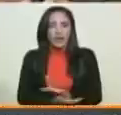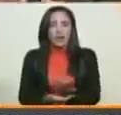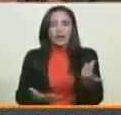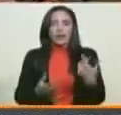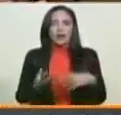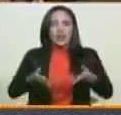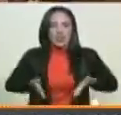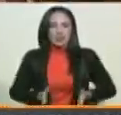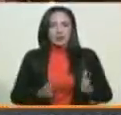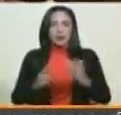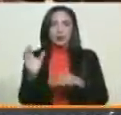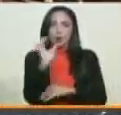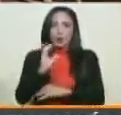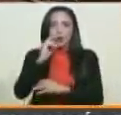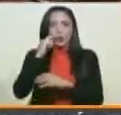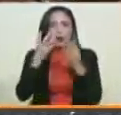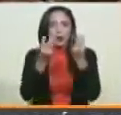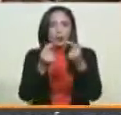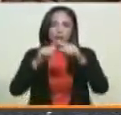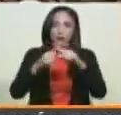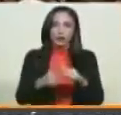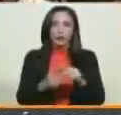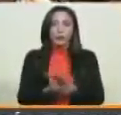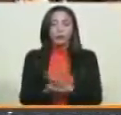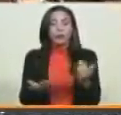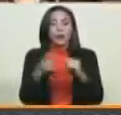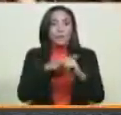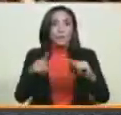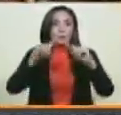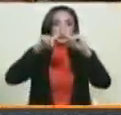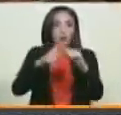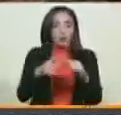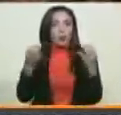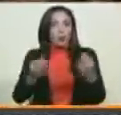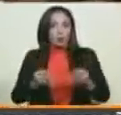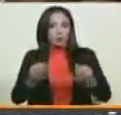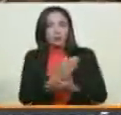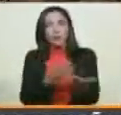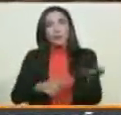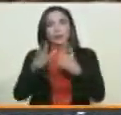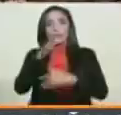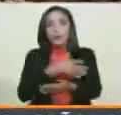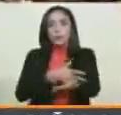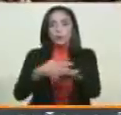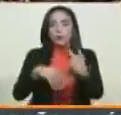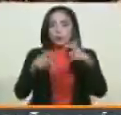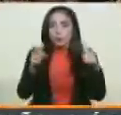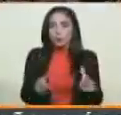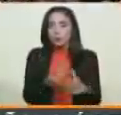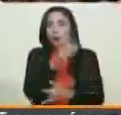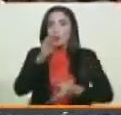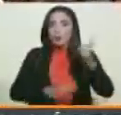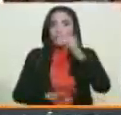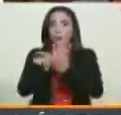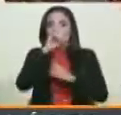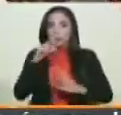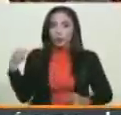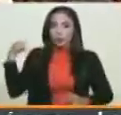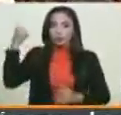vista. Pero si nos pusiéramos a sacar la cuenta de lo que ha significado los casi 3 millones en estos últimos